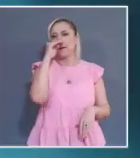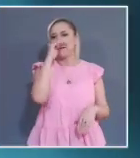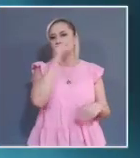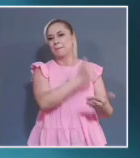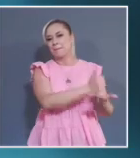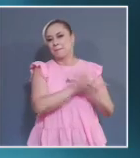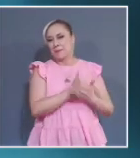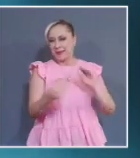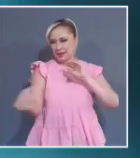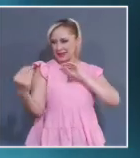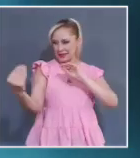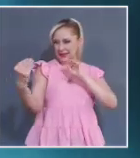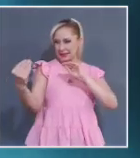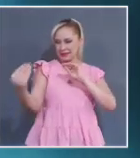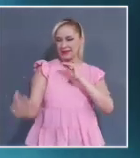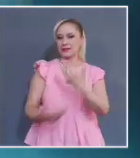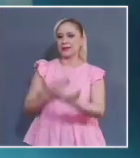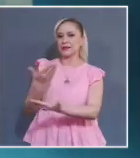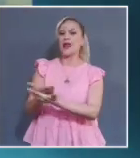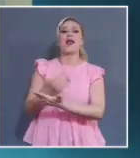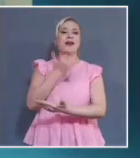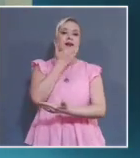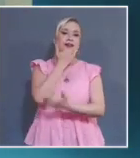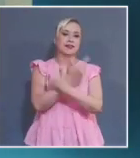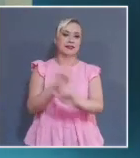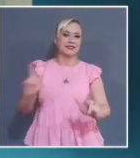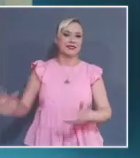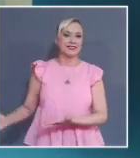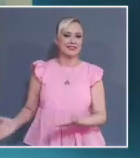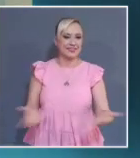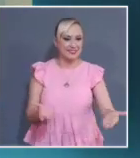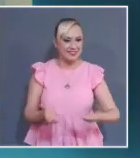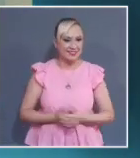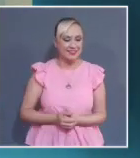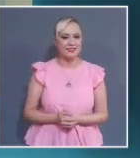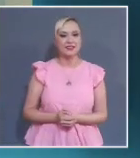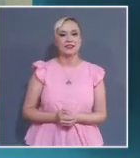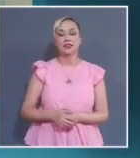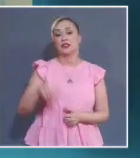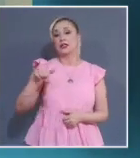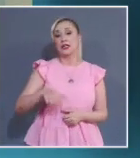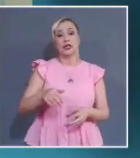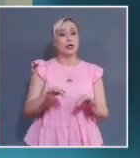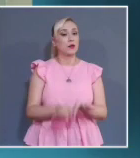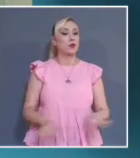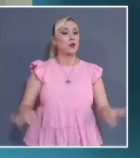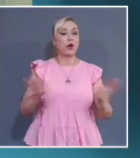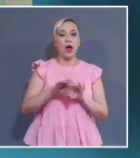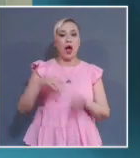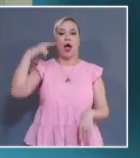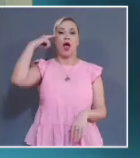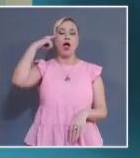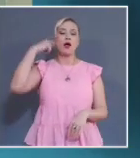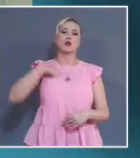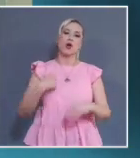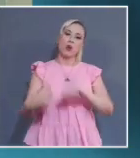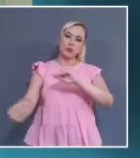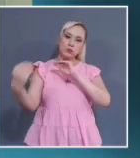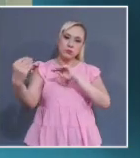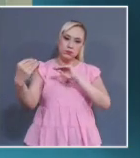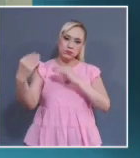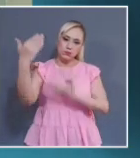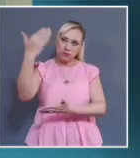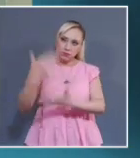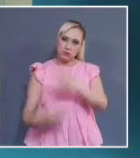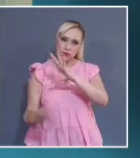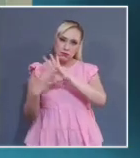que Karen recibiera la amnistía. Como punto fundamental se argumenta la extrema